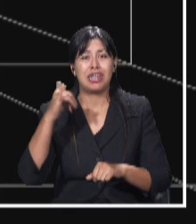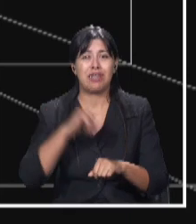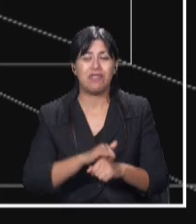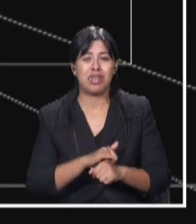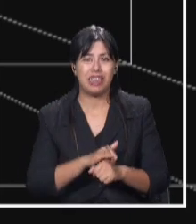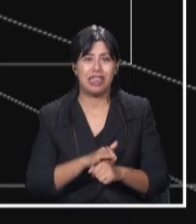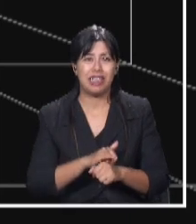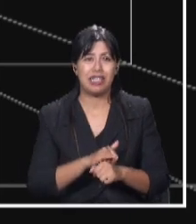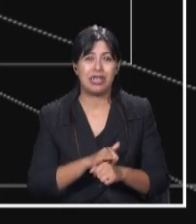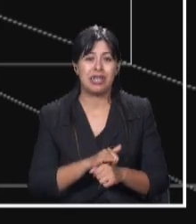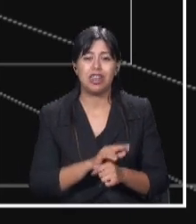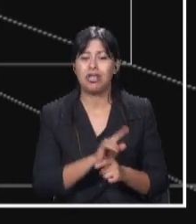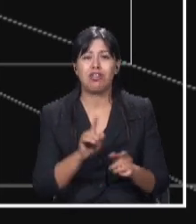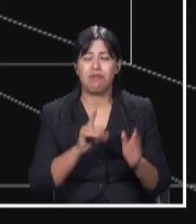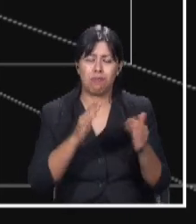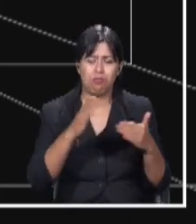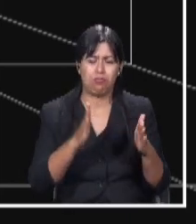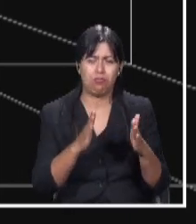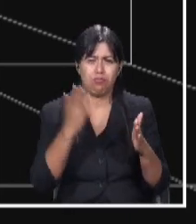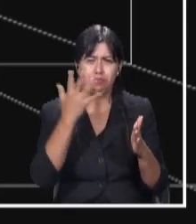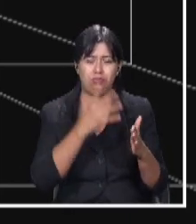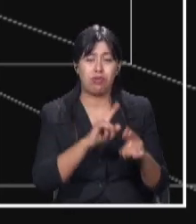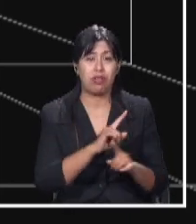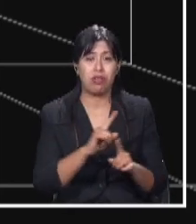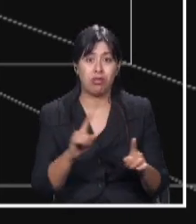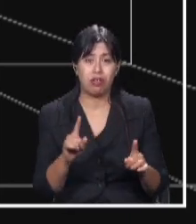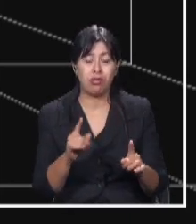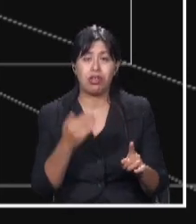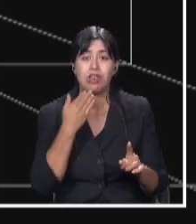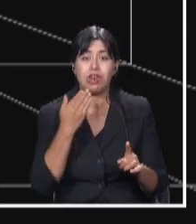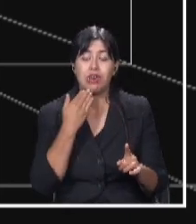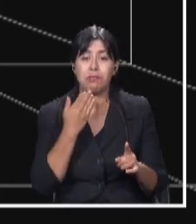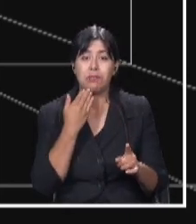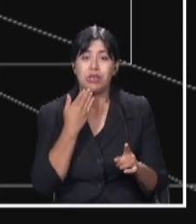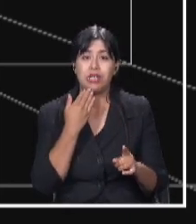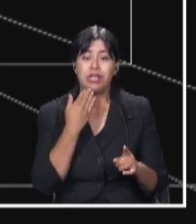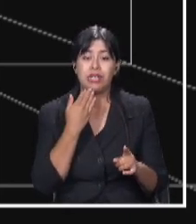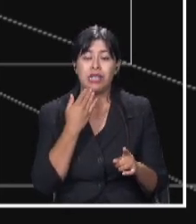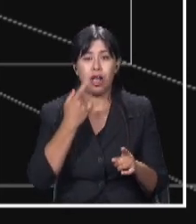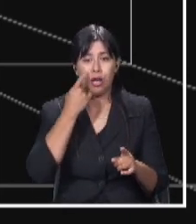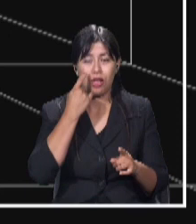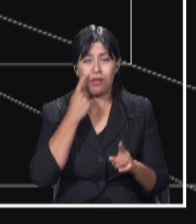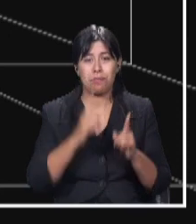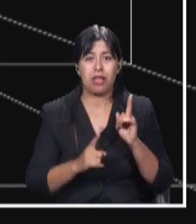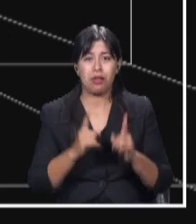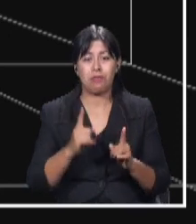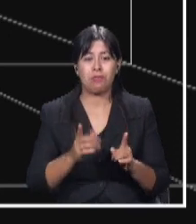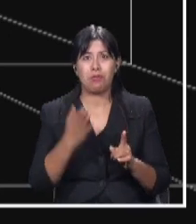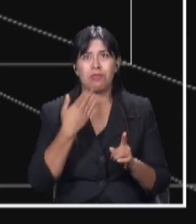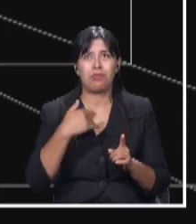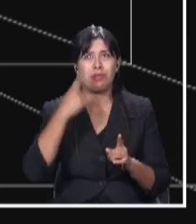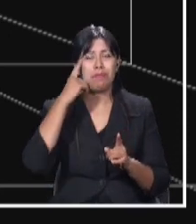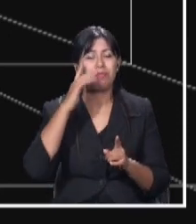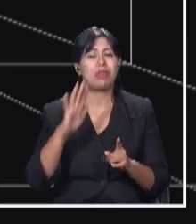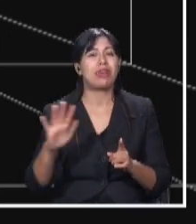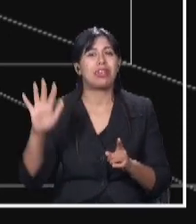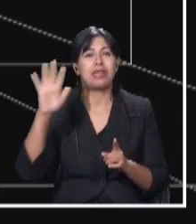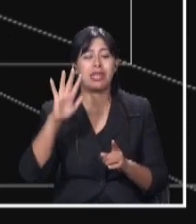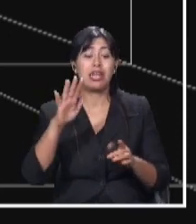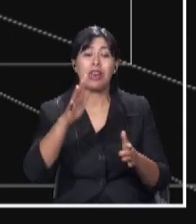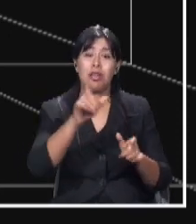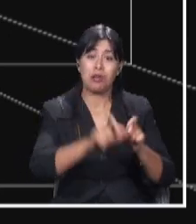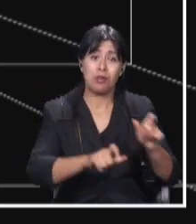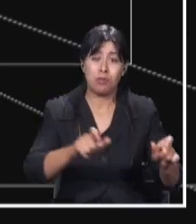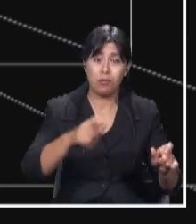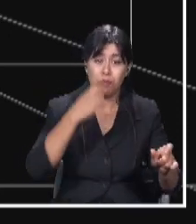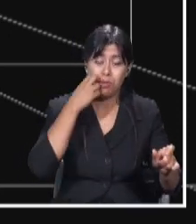inteligencia artificial y que no sean las cajas negras, sino también incorporar en ellos ciertos conocimientos que hemos visto en el comportamiento humano, de los mamíferos,